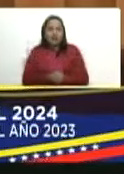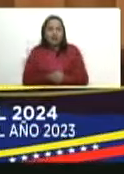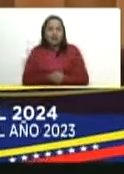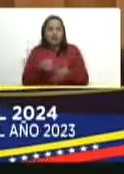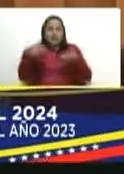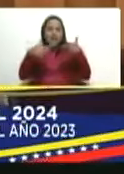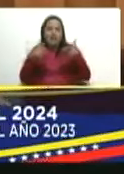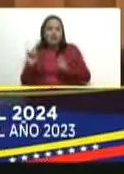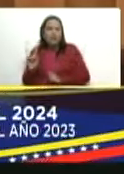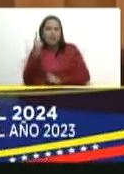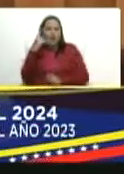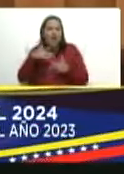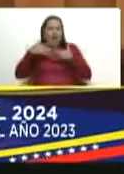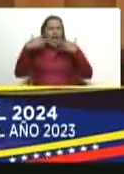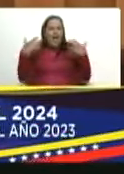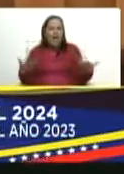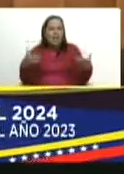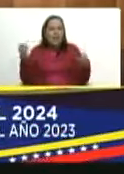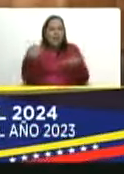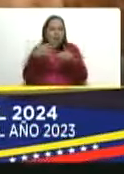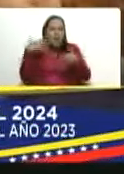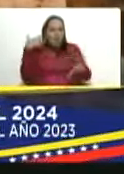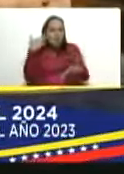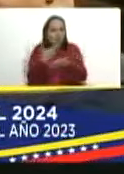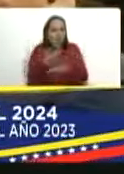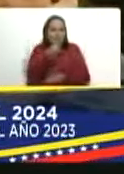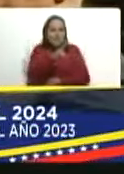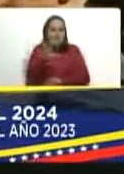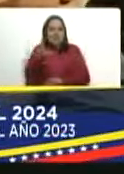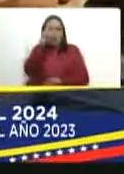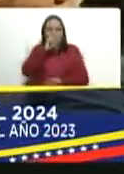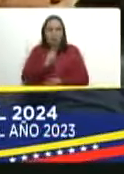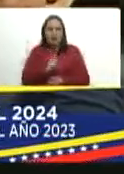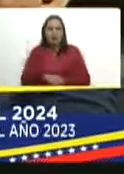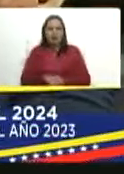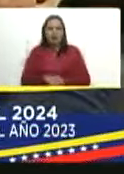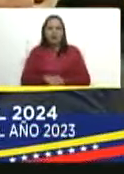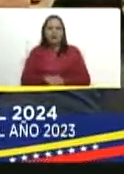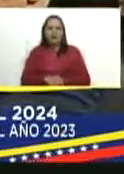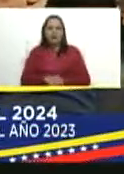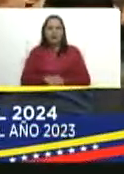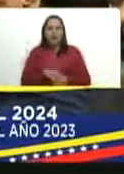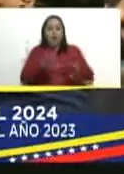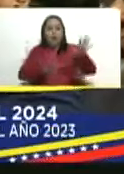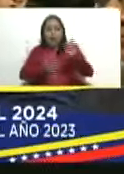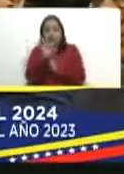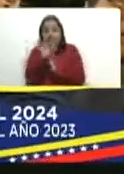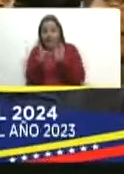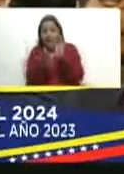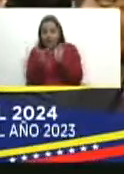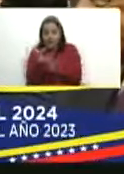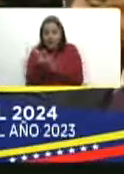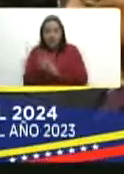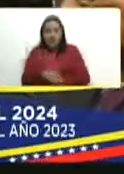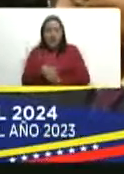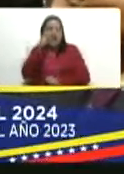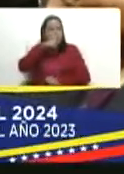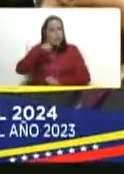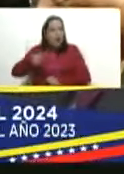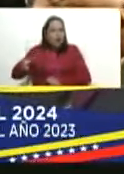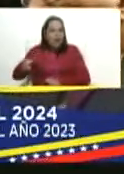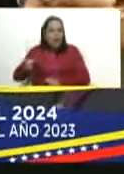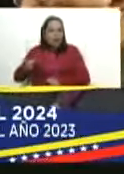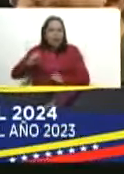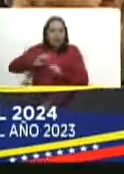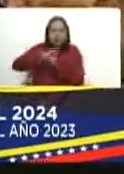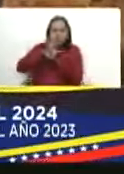primer milagro grande de estos 25 años, cuando aquel 13 de abril el pueblo